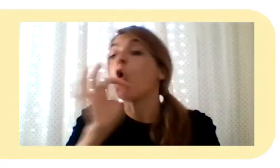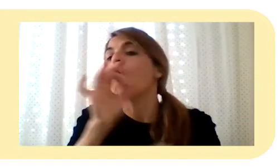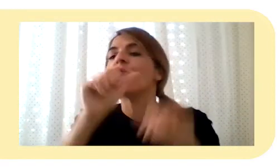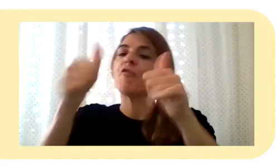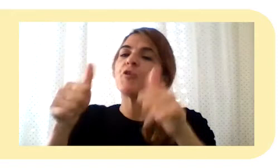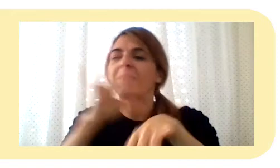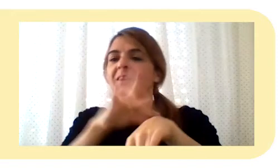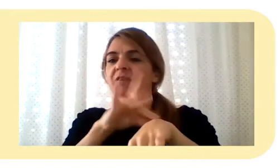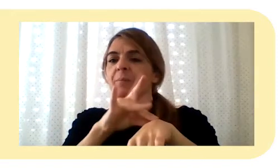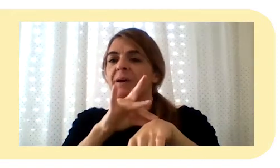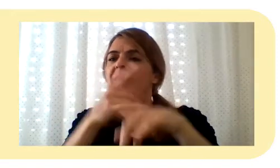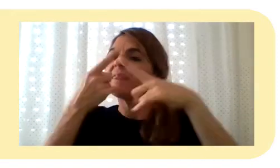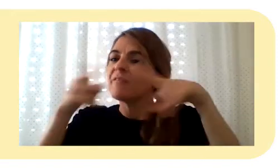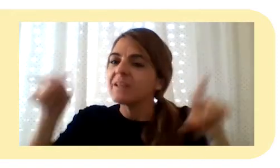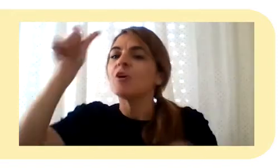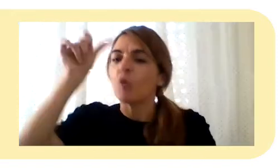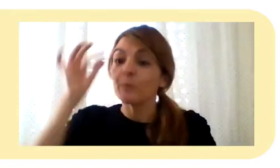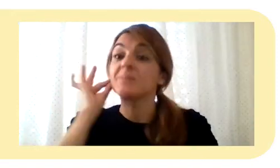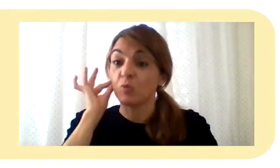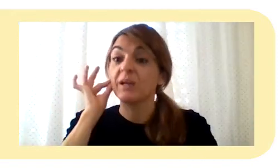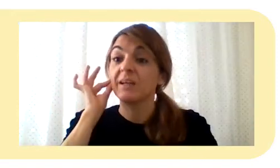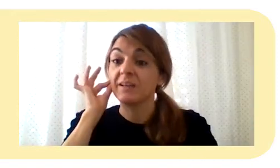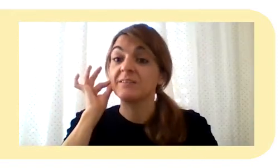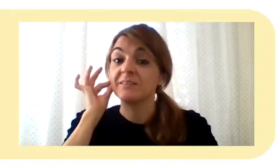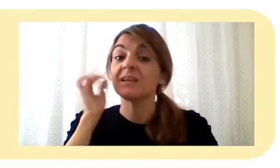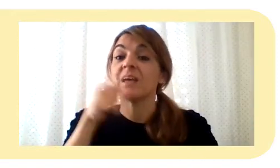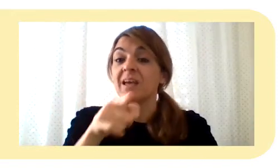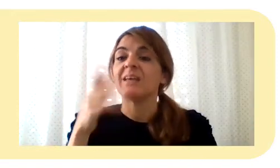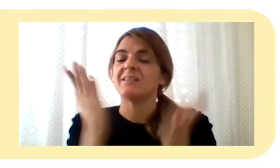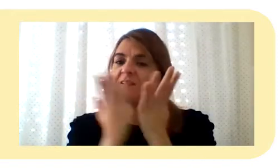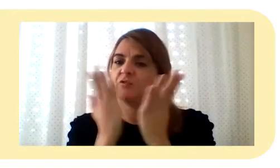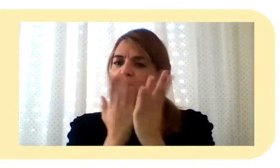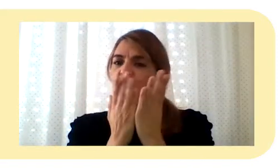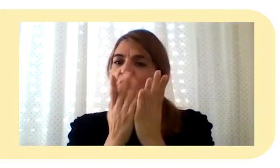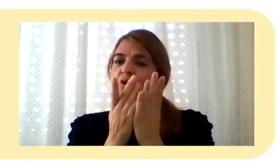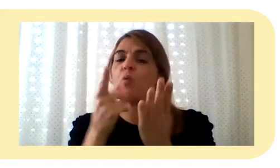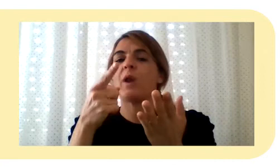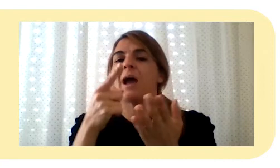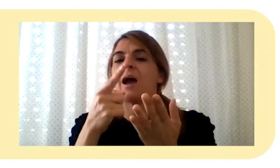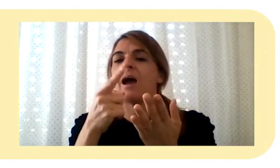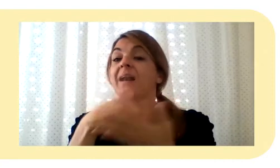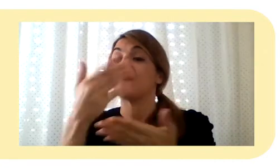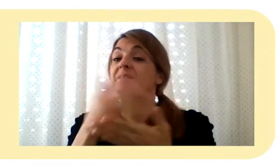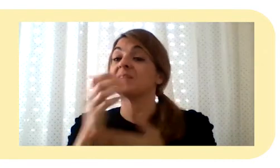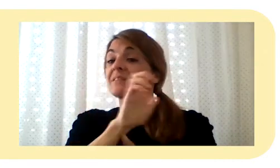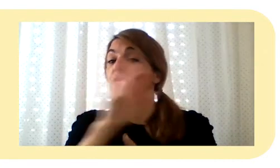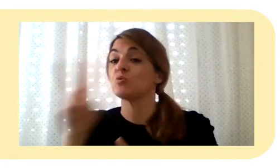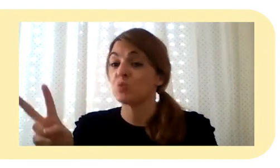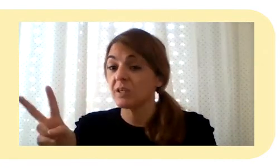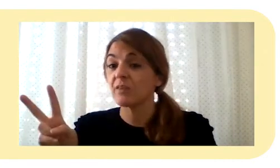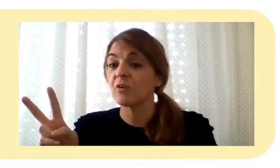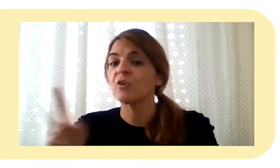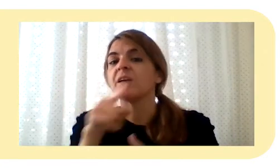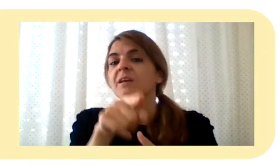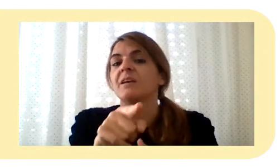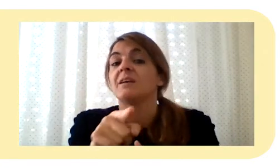iguales, mujeres y hombres. Este estudio fue publicado en el año 2014 en una revista de Estados Unidos bastante importante, y esto es un cortapega del dibujo,